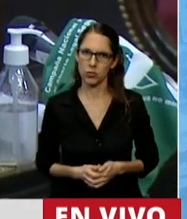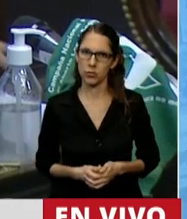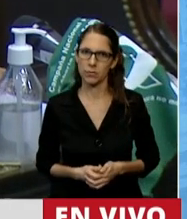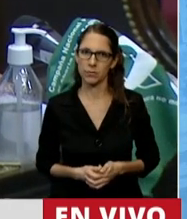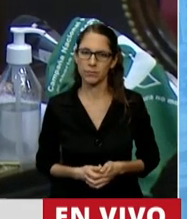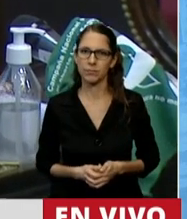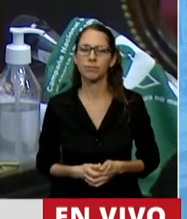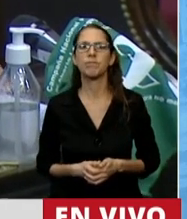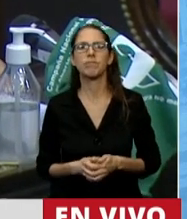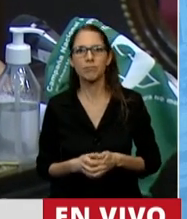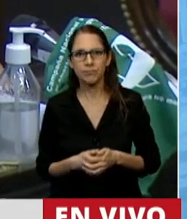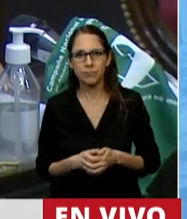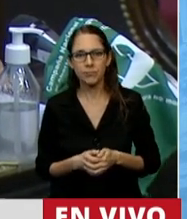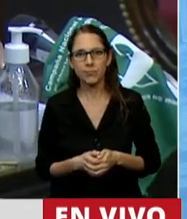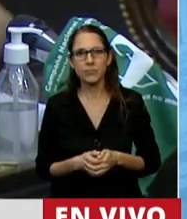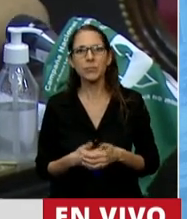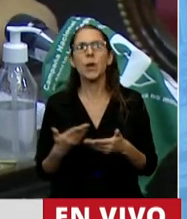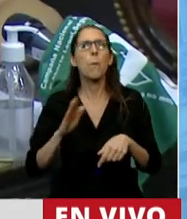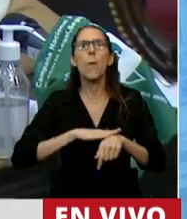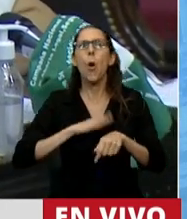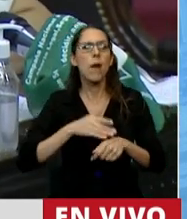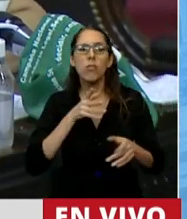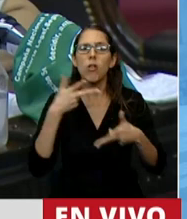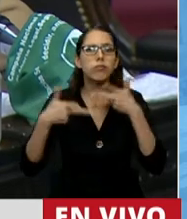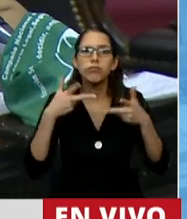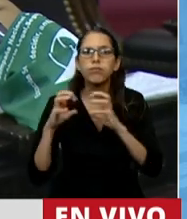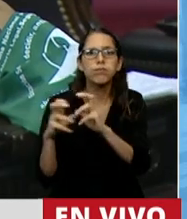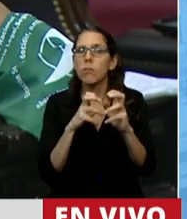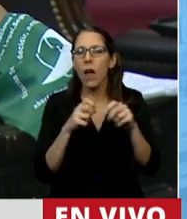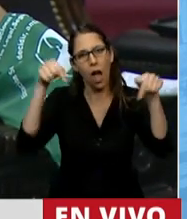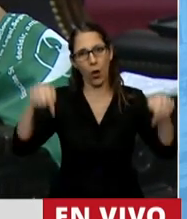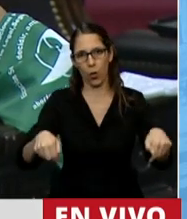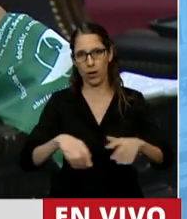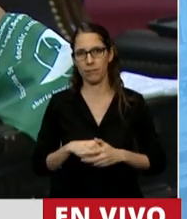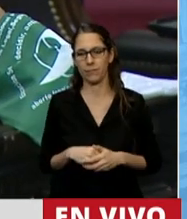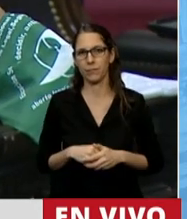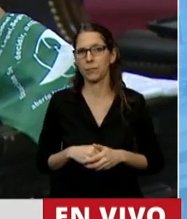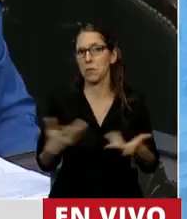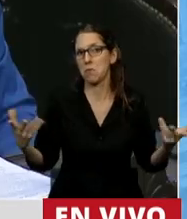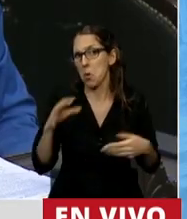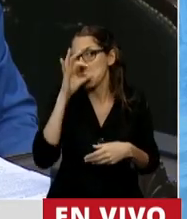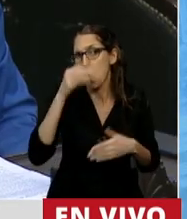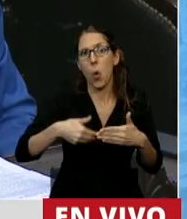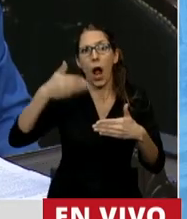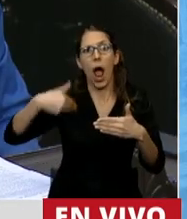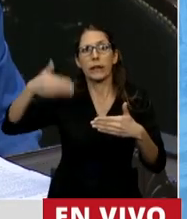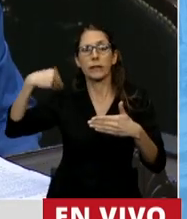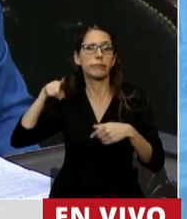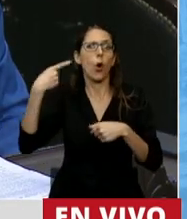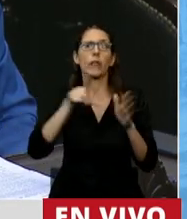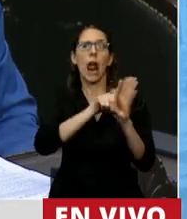Y el momento es este. Y nunca fue el momento oportuno para tratar las